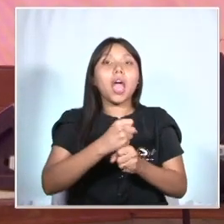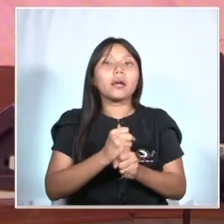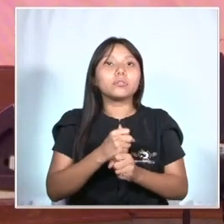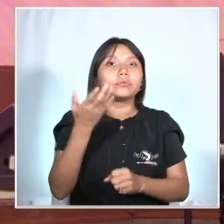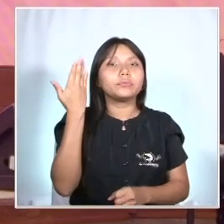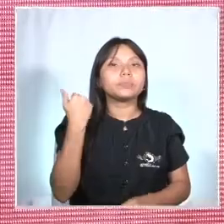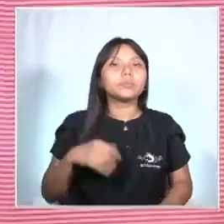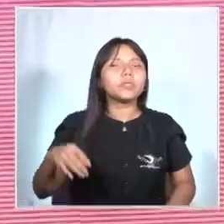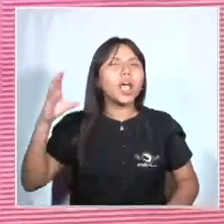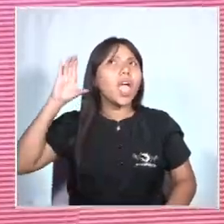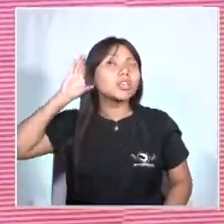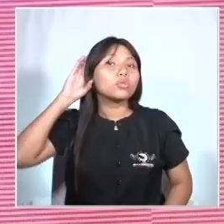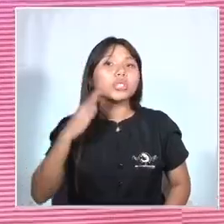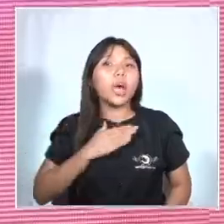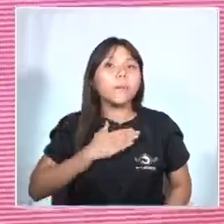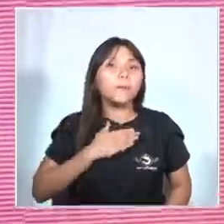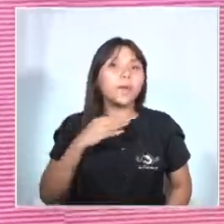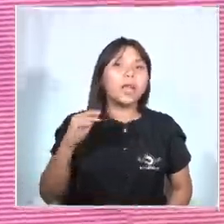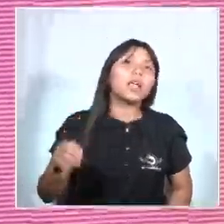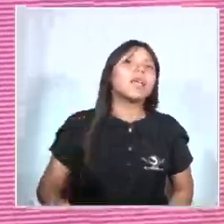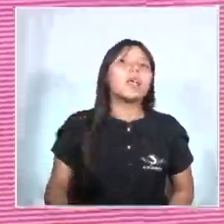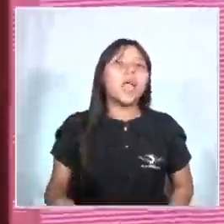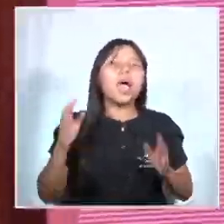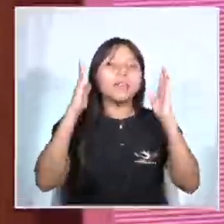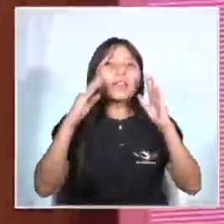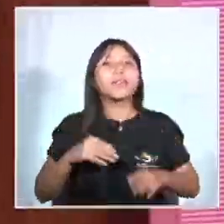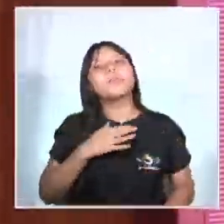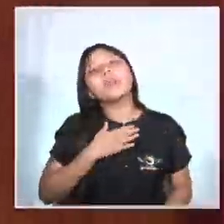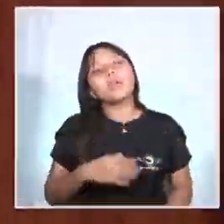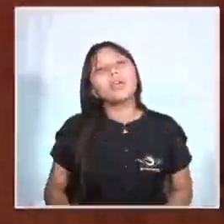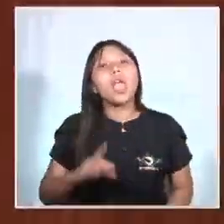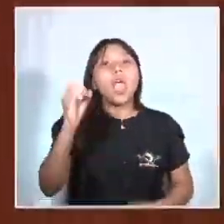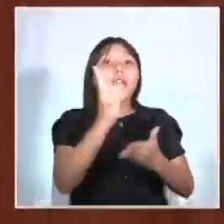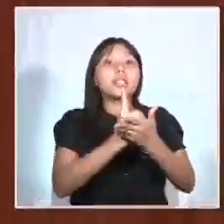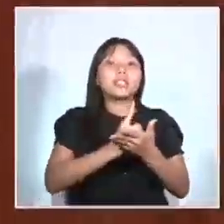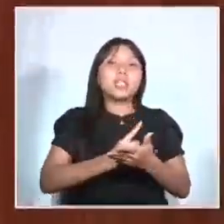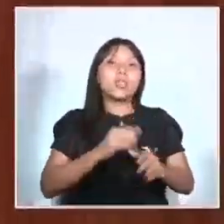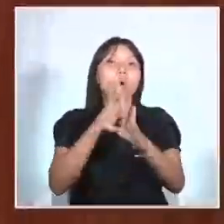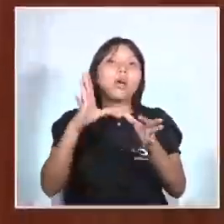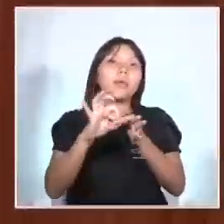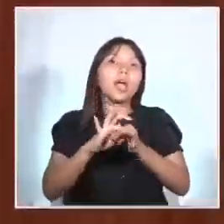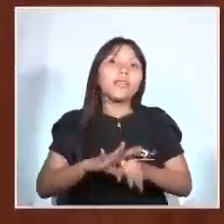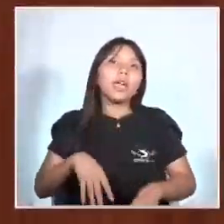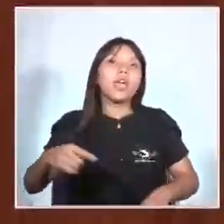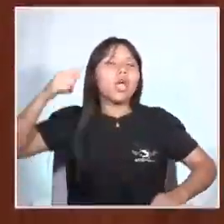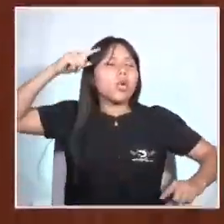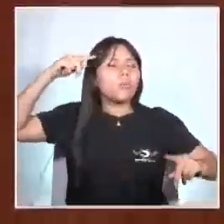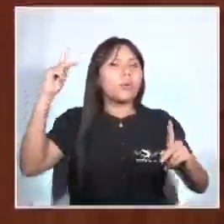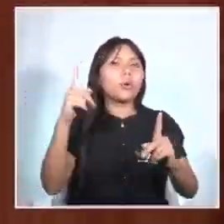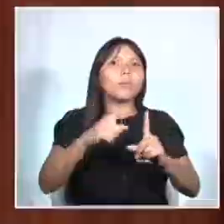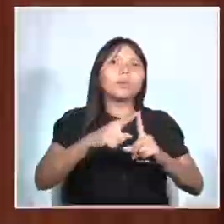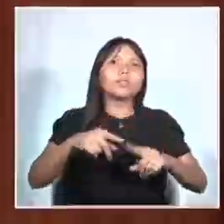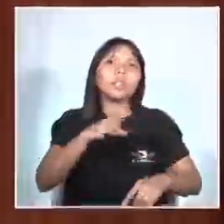Escúchame. El designio habla de función, el diseño habla de propósito. Y no